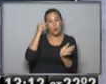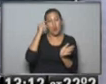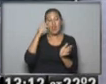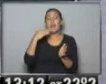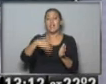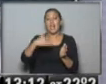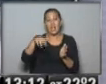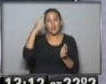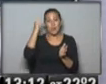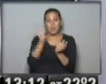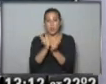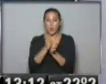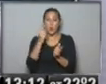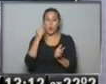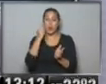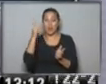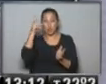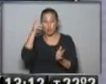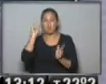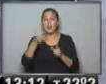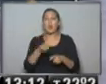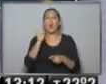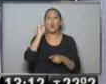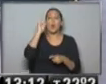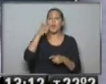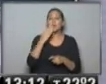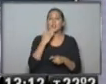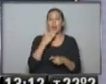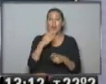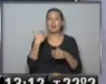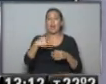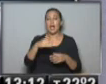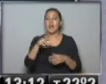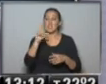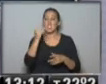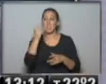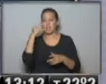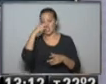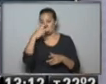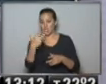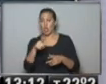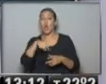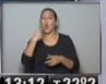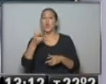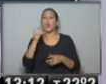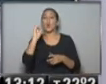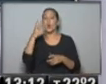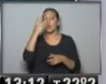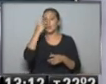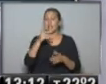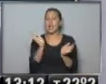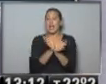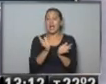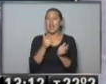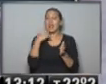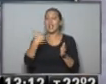esto es en la Ciudad de La Plata, también en el Club Chacarita, en la calle 30 y la 73 y por último el Club San Martín, en la calle 7 y en la